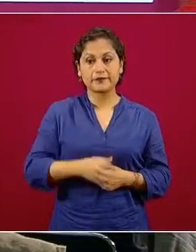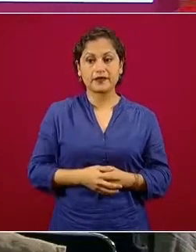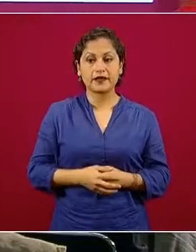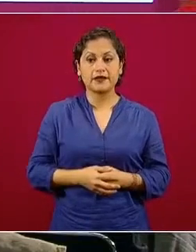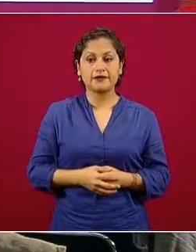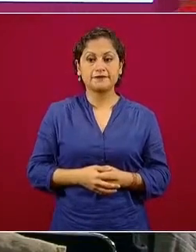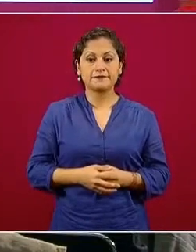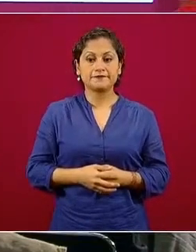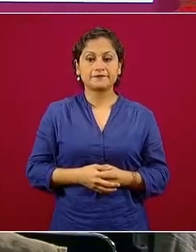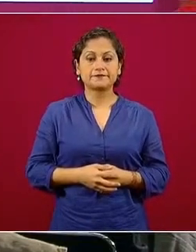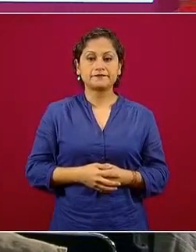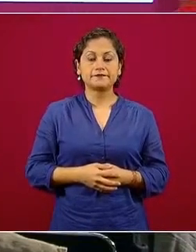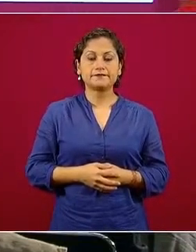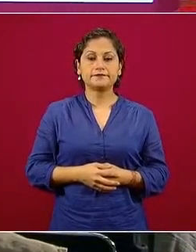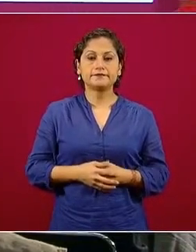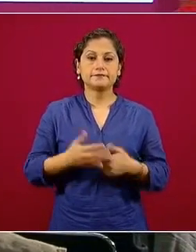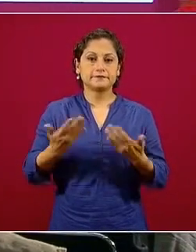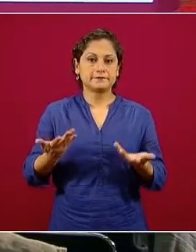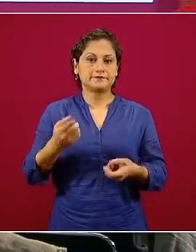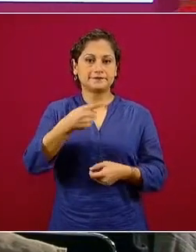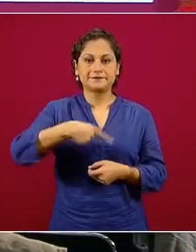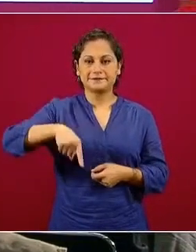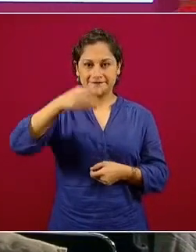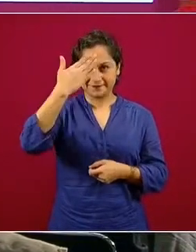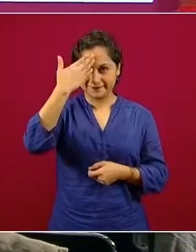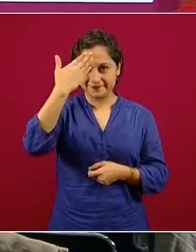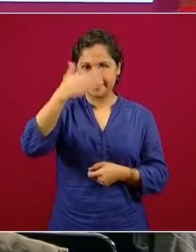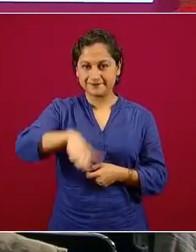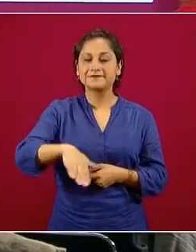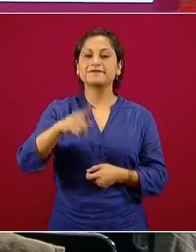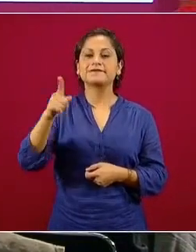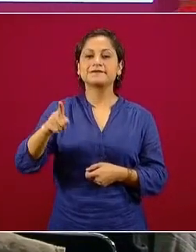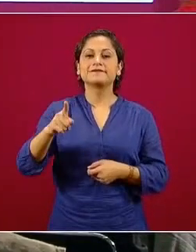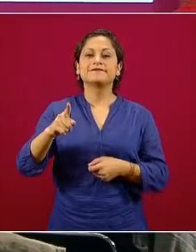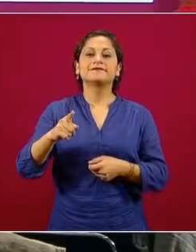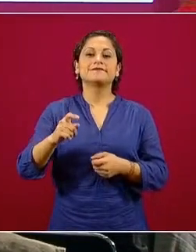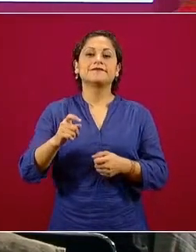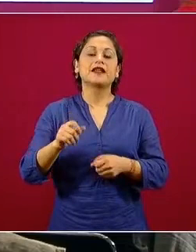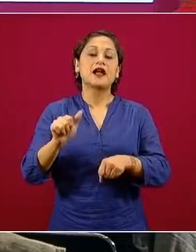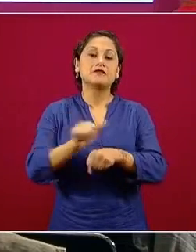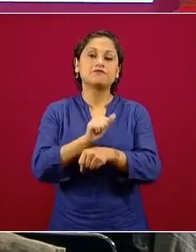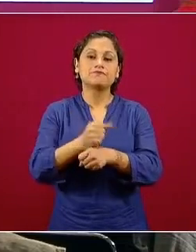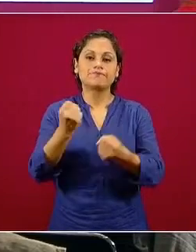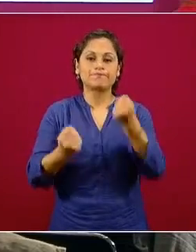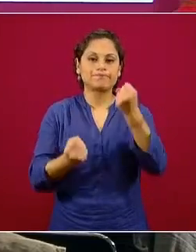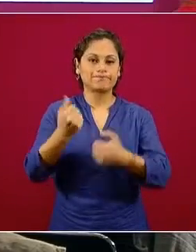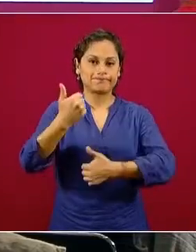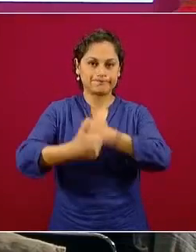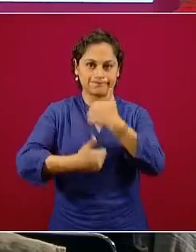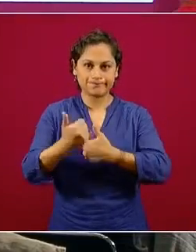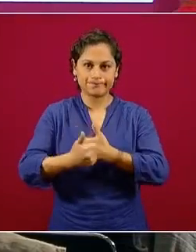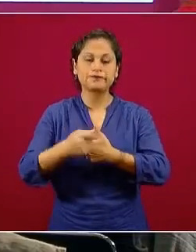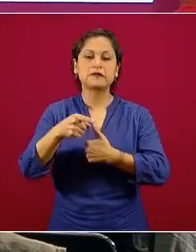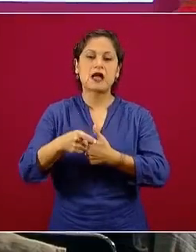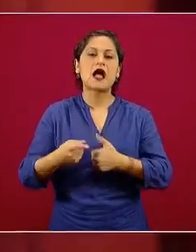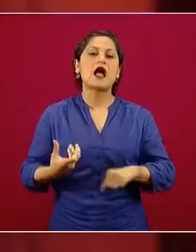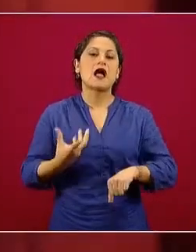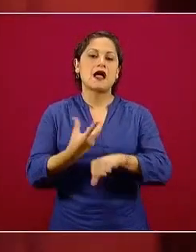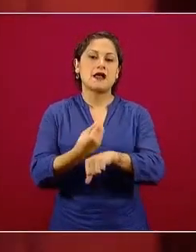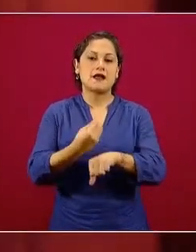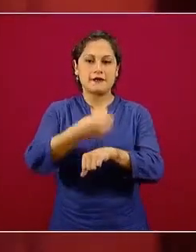y que ha sido de una enorme utilidad es el del autódromo hermanos rodríguez de eso es un poco también lo que ha tenido